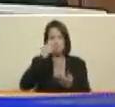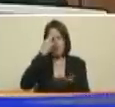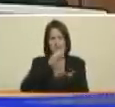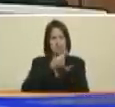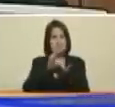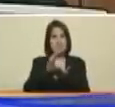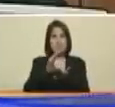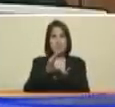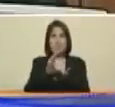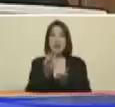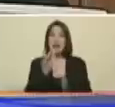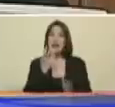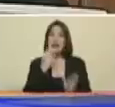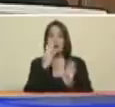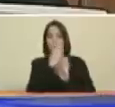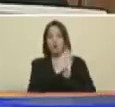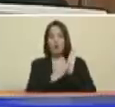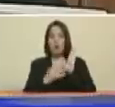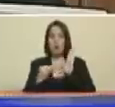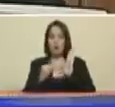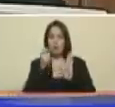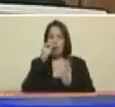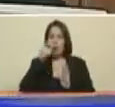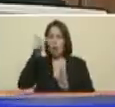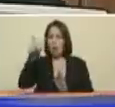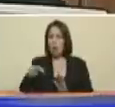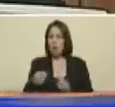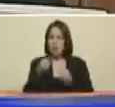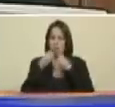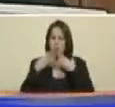en ejemplo de hombre de bien,